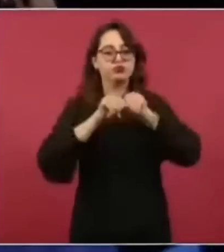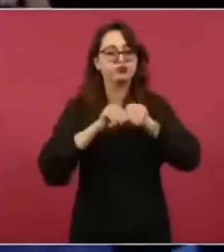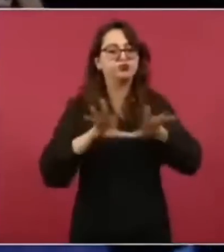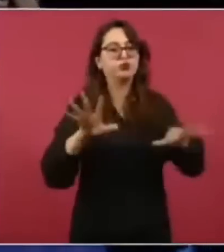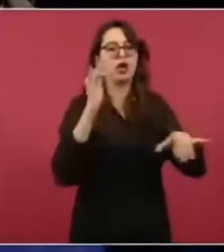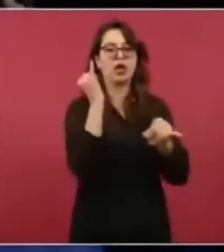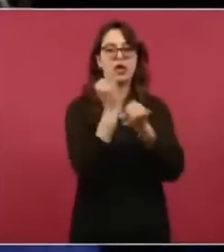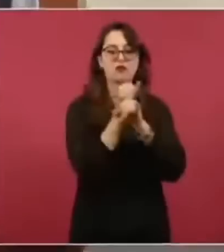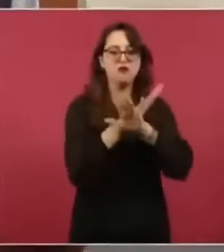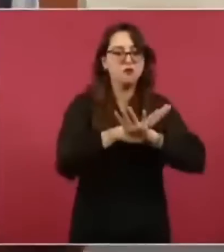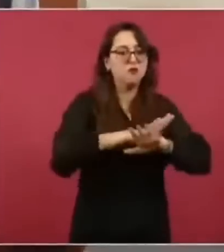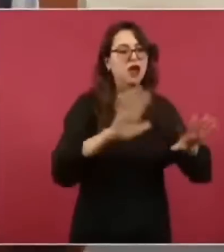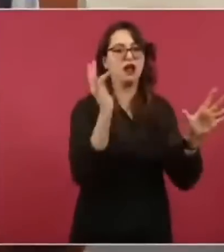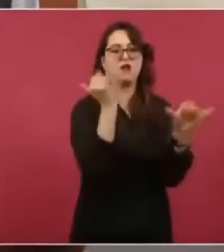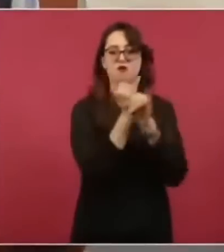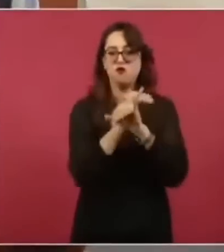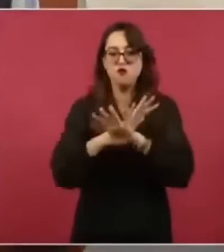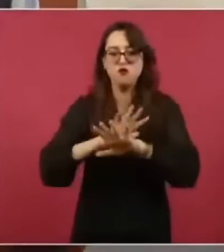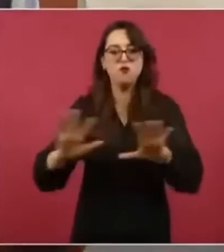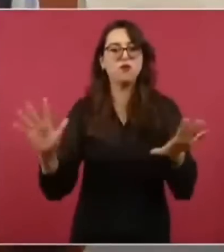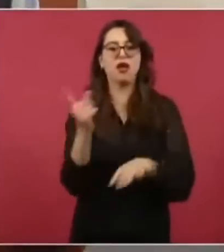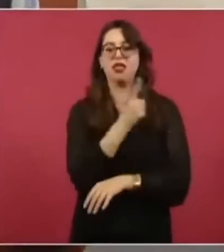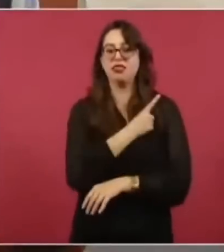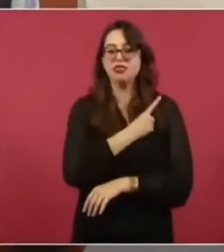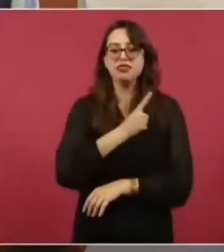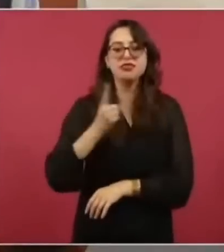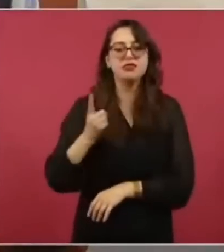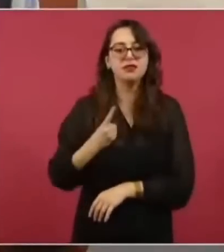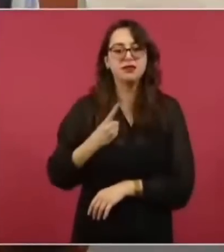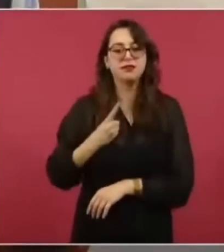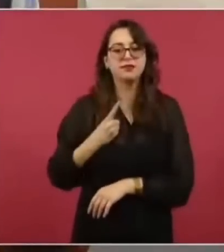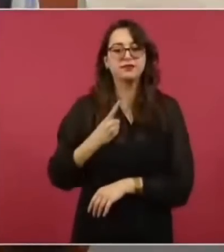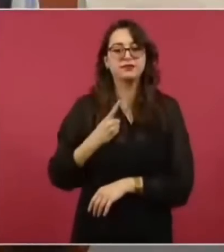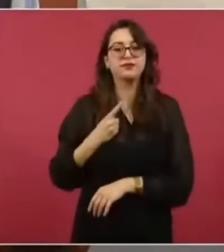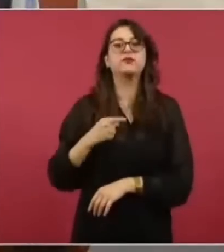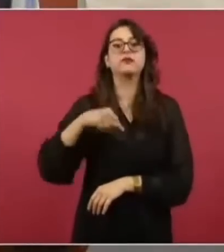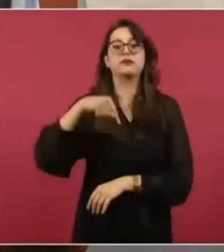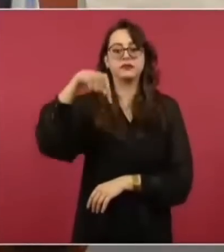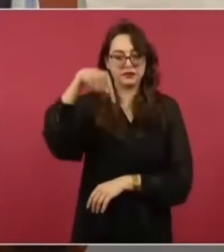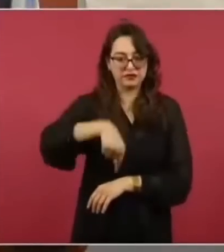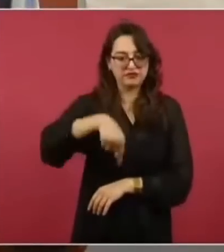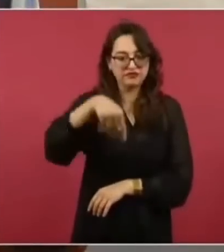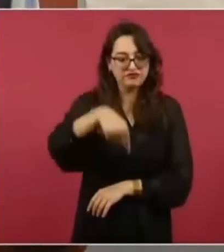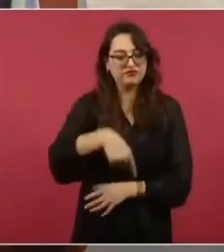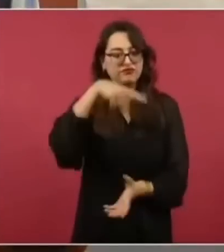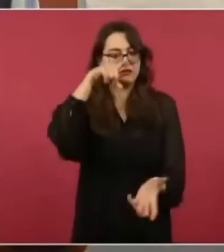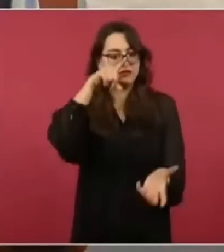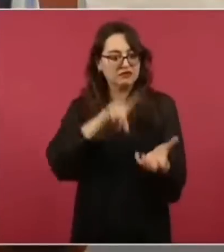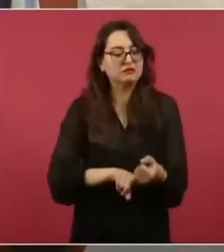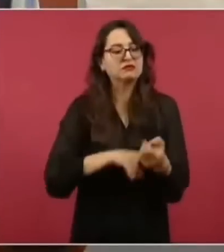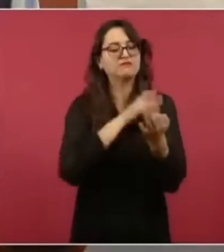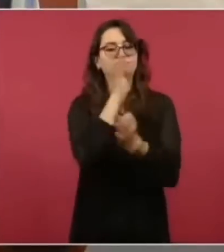Estados Unidos. Aquí mismo hay que hacer frente a la campaña de